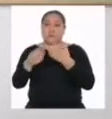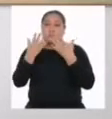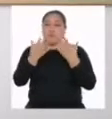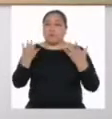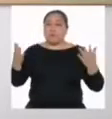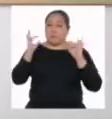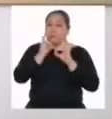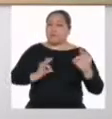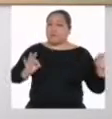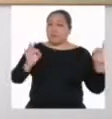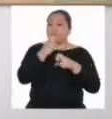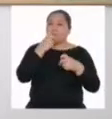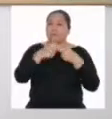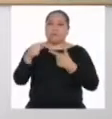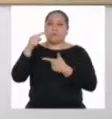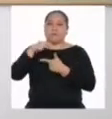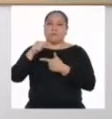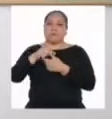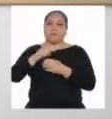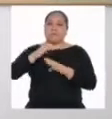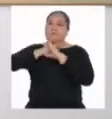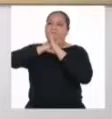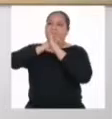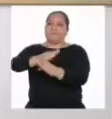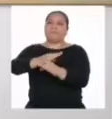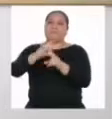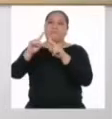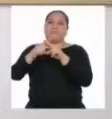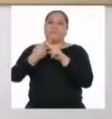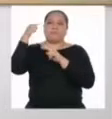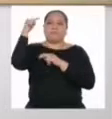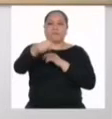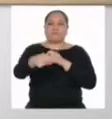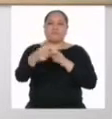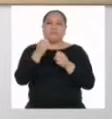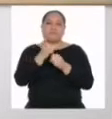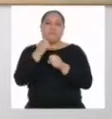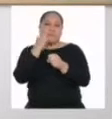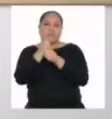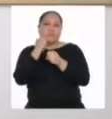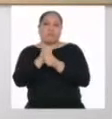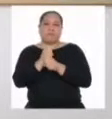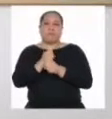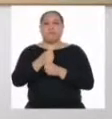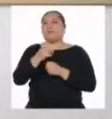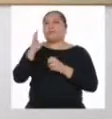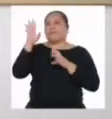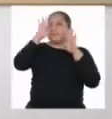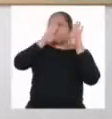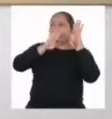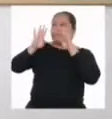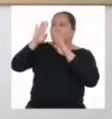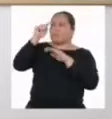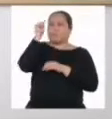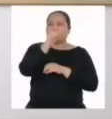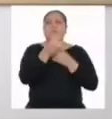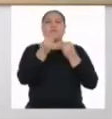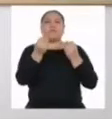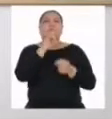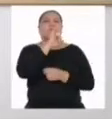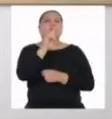más importantes. El rechazo al inicio de la actividad, ante el temor del manejo de los recursos